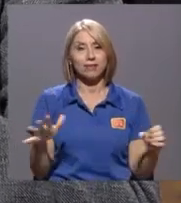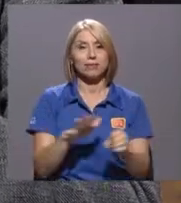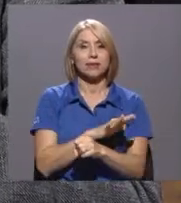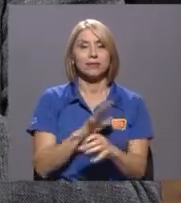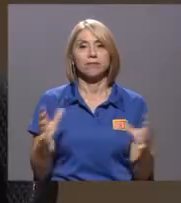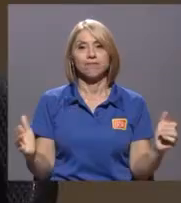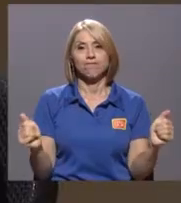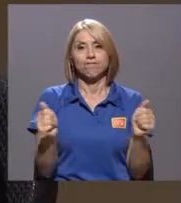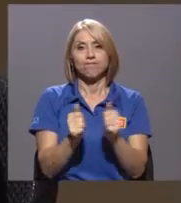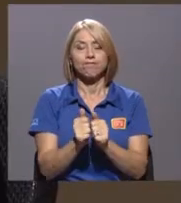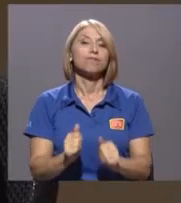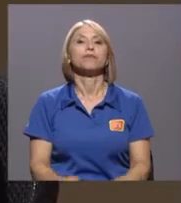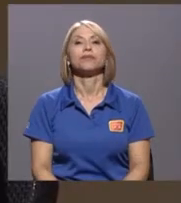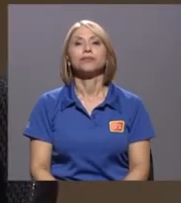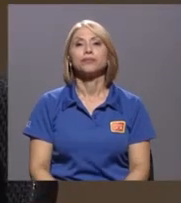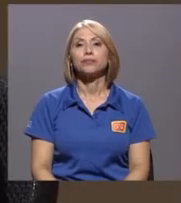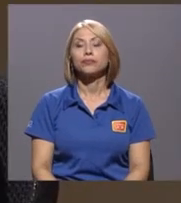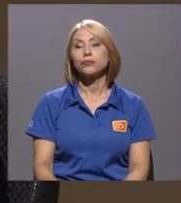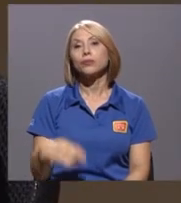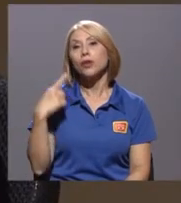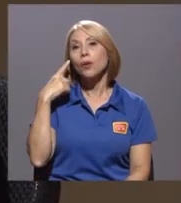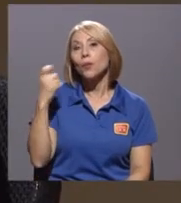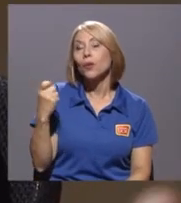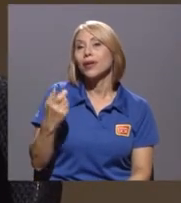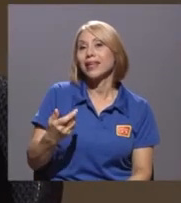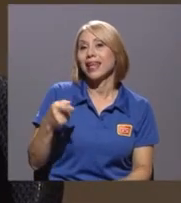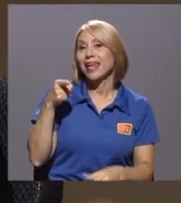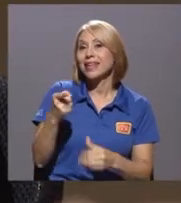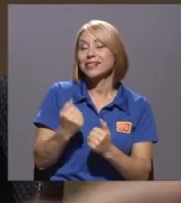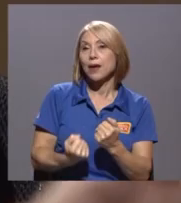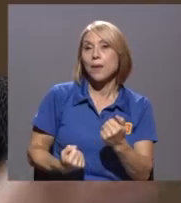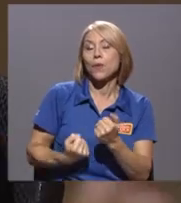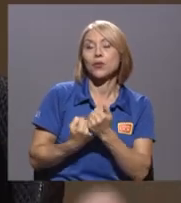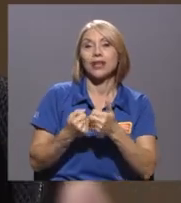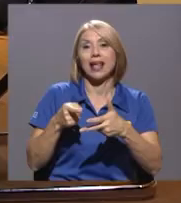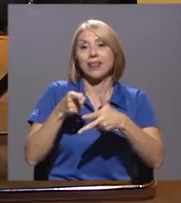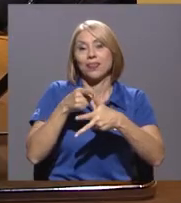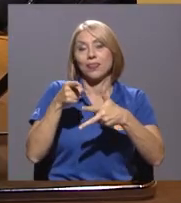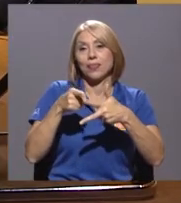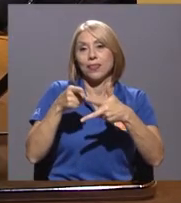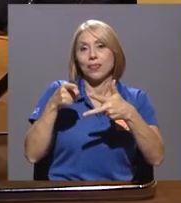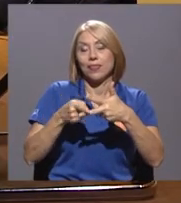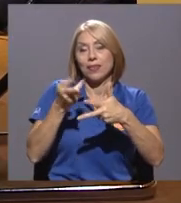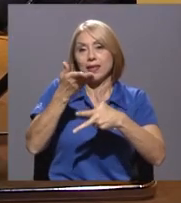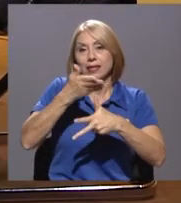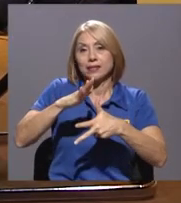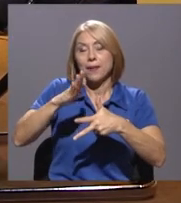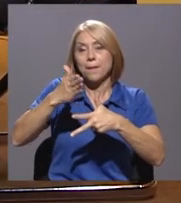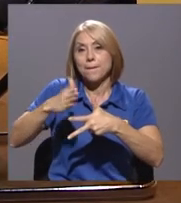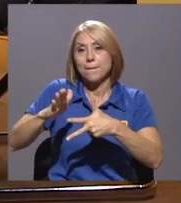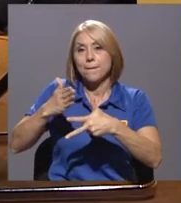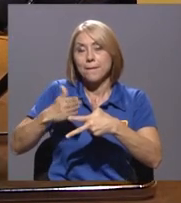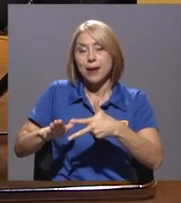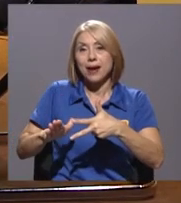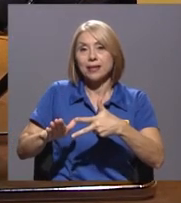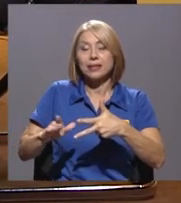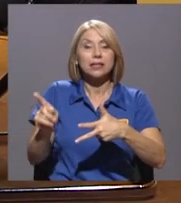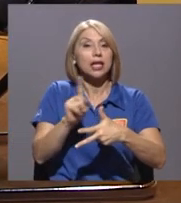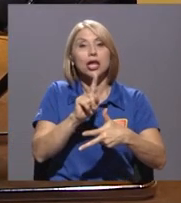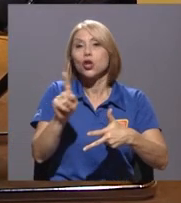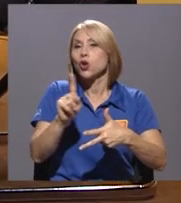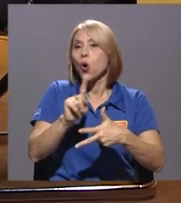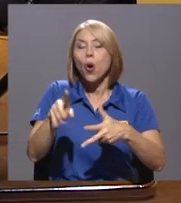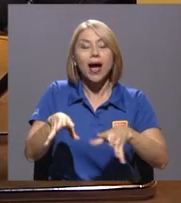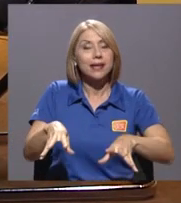precisamente por haber sido tripartito y por no haberse aceptado en la idea